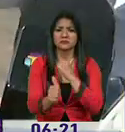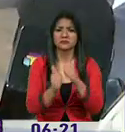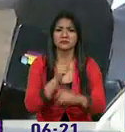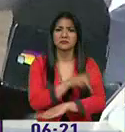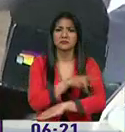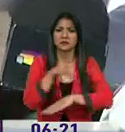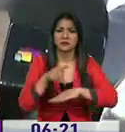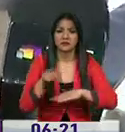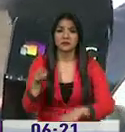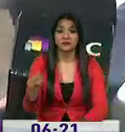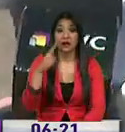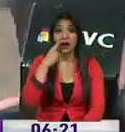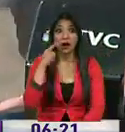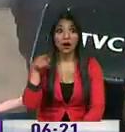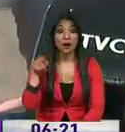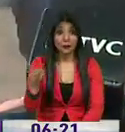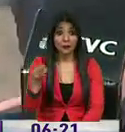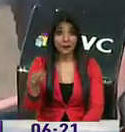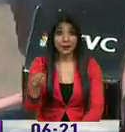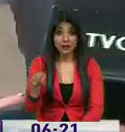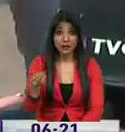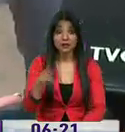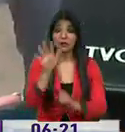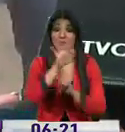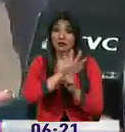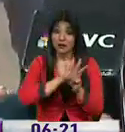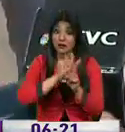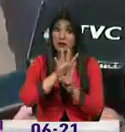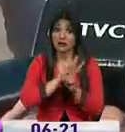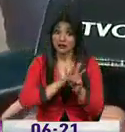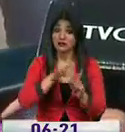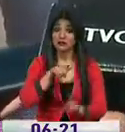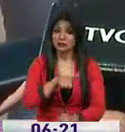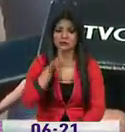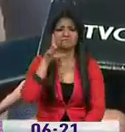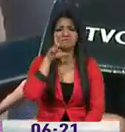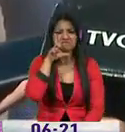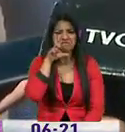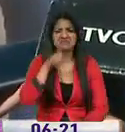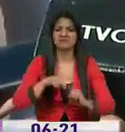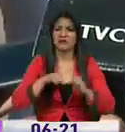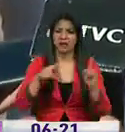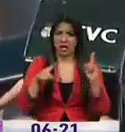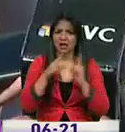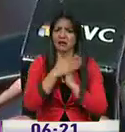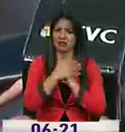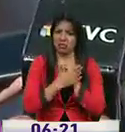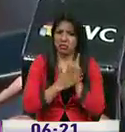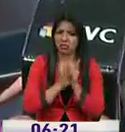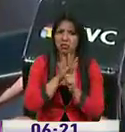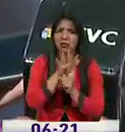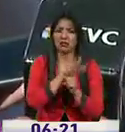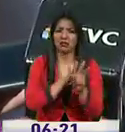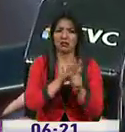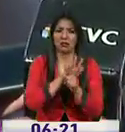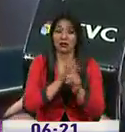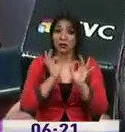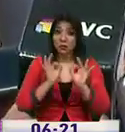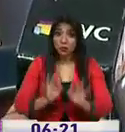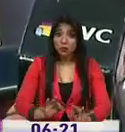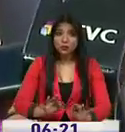Este tipo en la cual les tocaba sus partes íntimas, al rato, al momento de